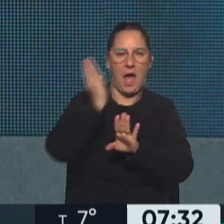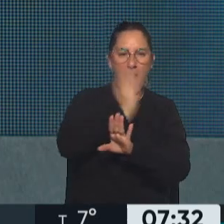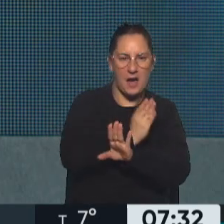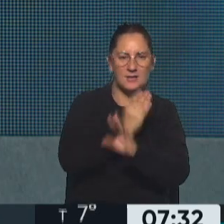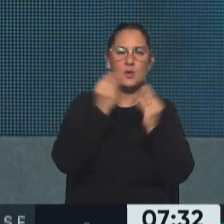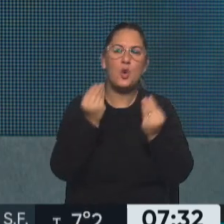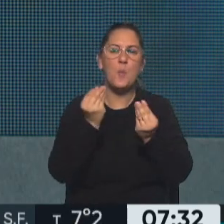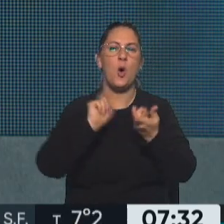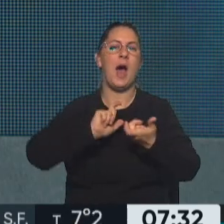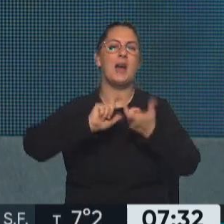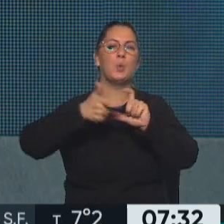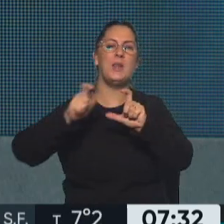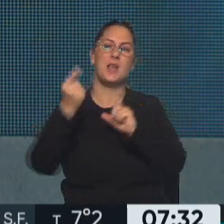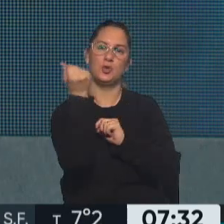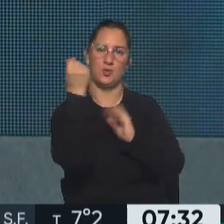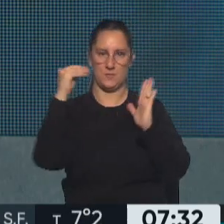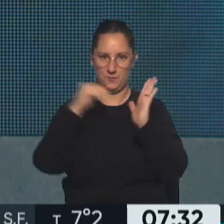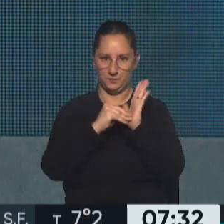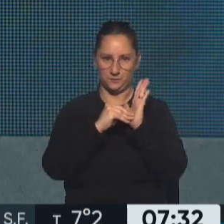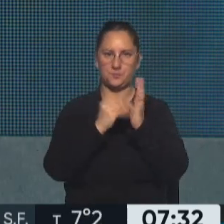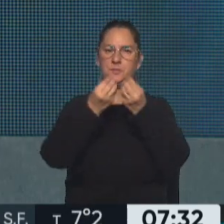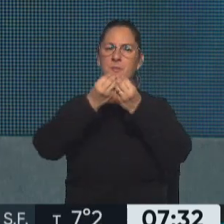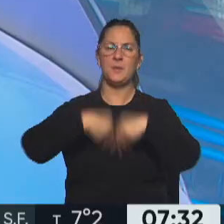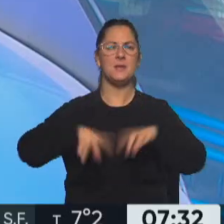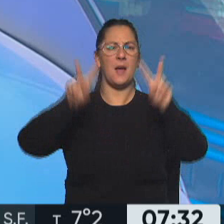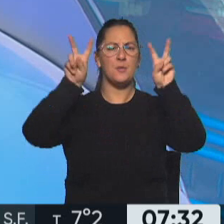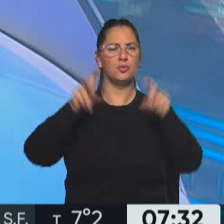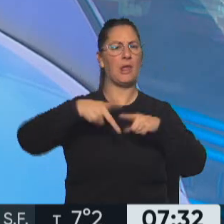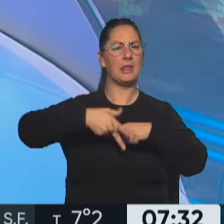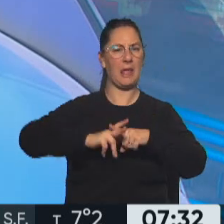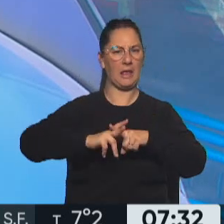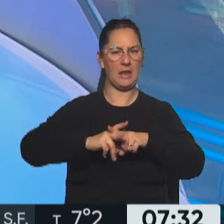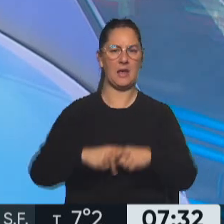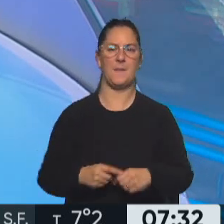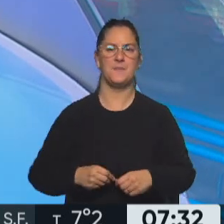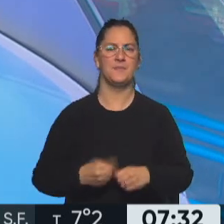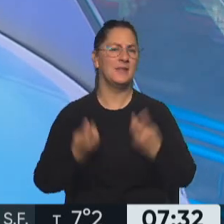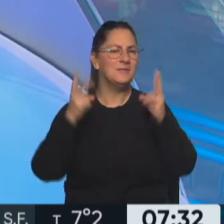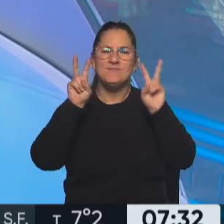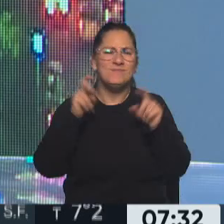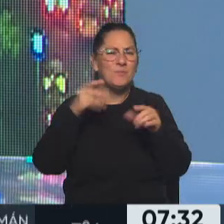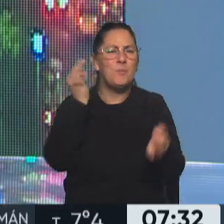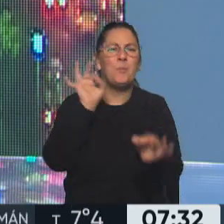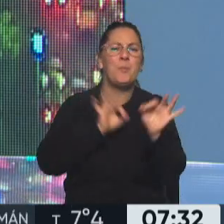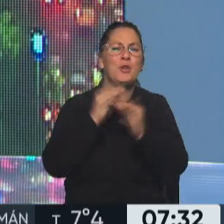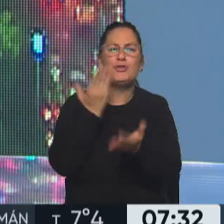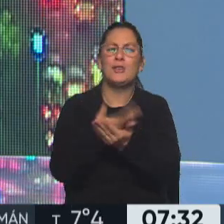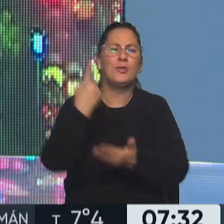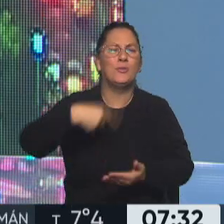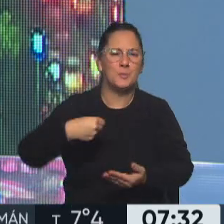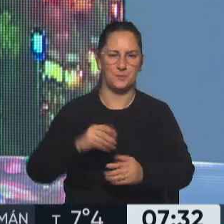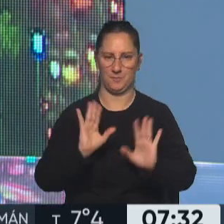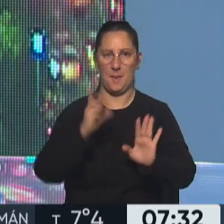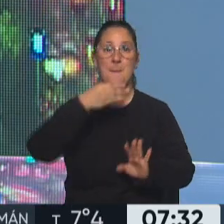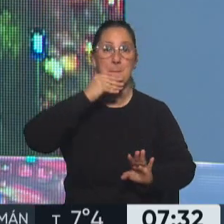lo que es la actualización de los montos. Así que comenzamos por la parte técnica. Fer Fraquelli, a ver, ¿en qué consiste este proyecto? A ver, Silvia, bueno, un adelanto lo